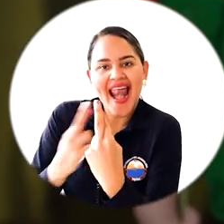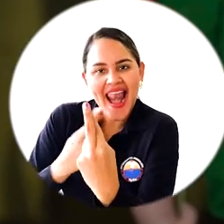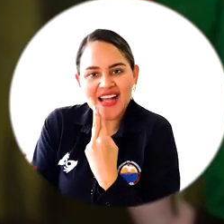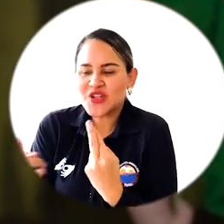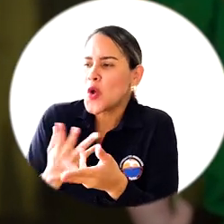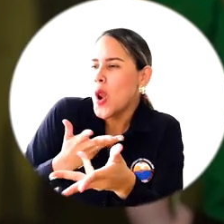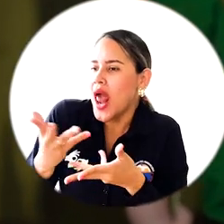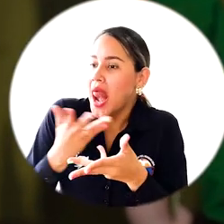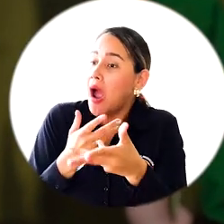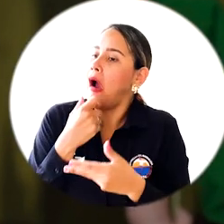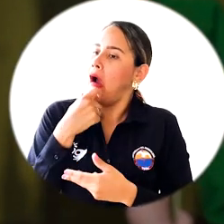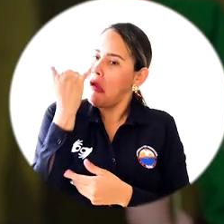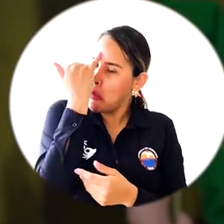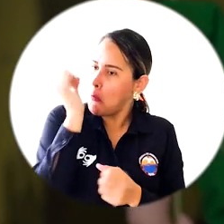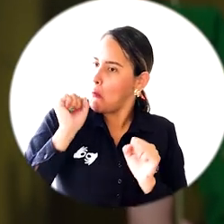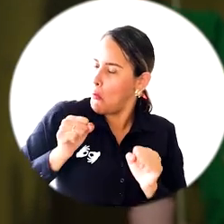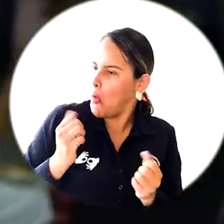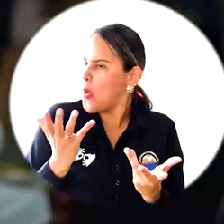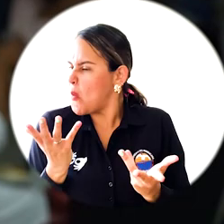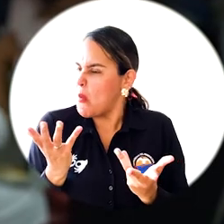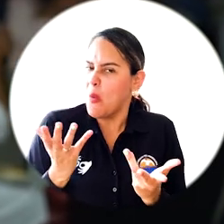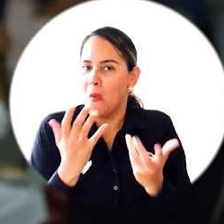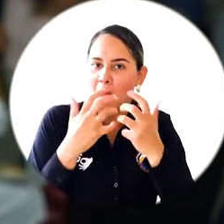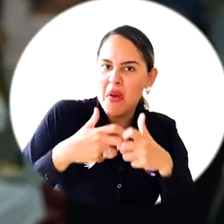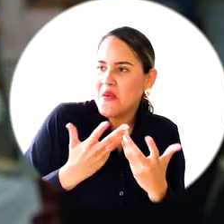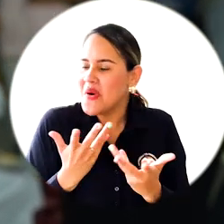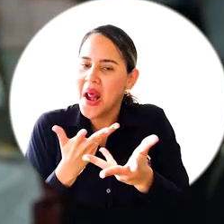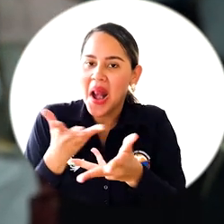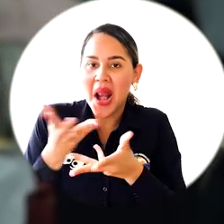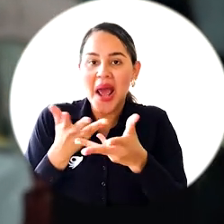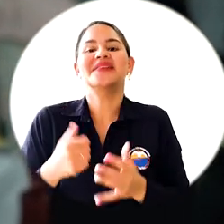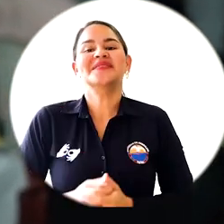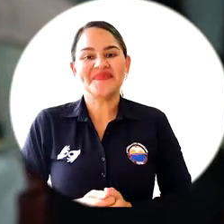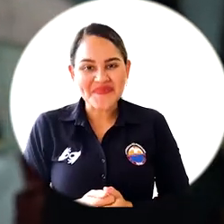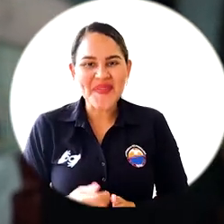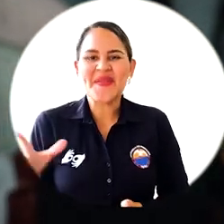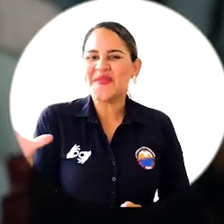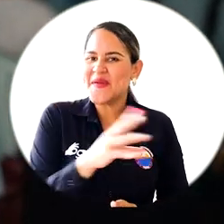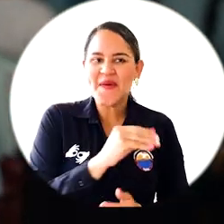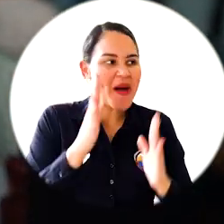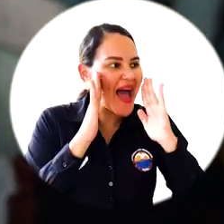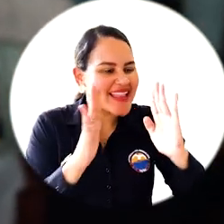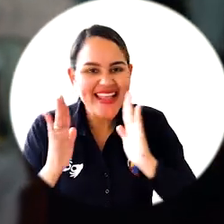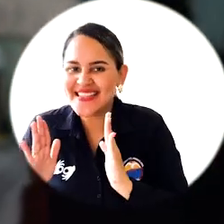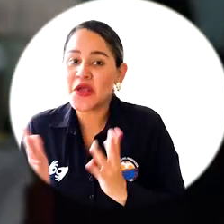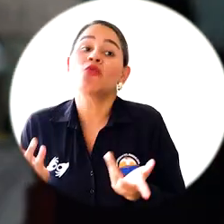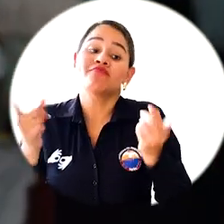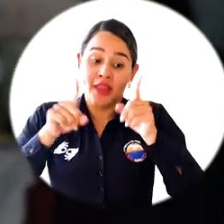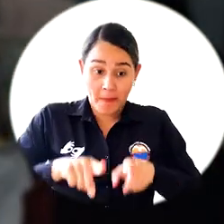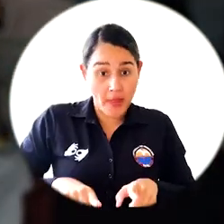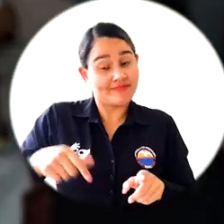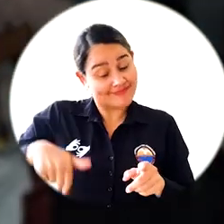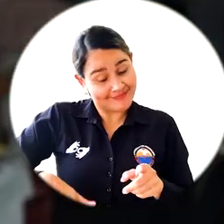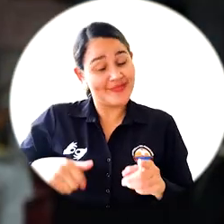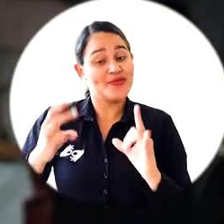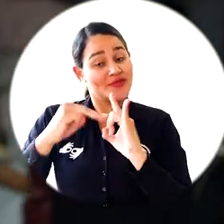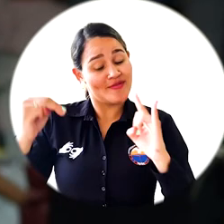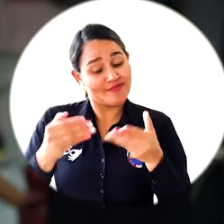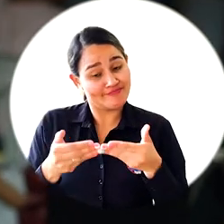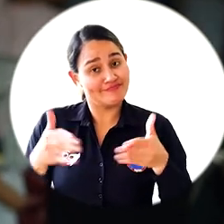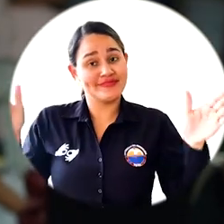relaciones laborales empresariales todos estamos prestos a atenderlos a darles toda la información